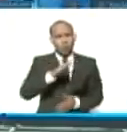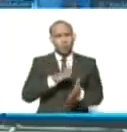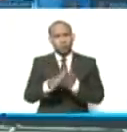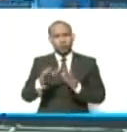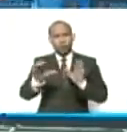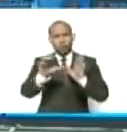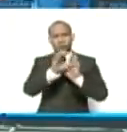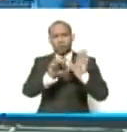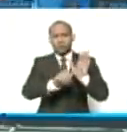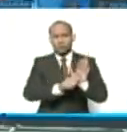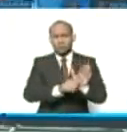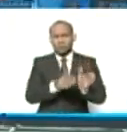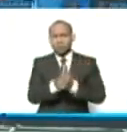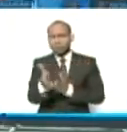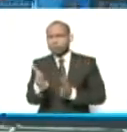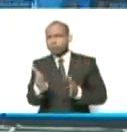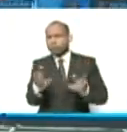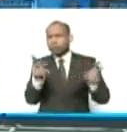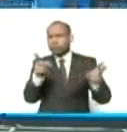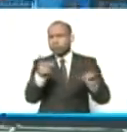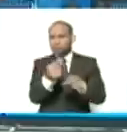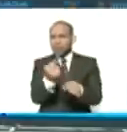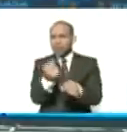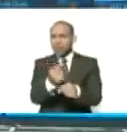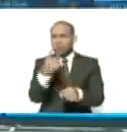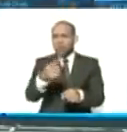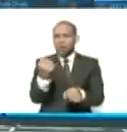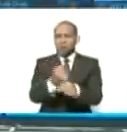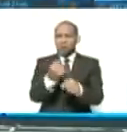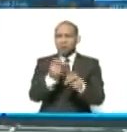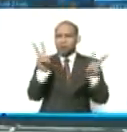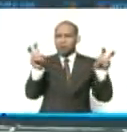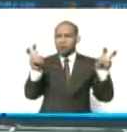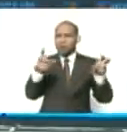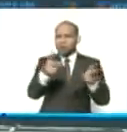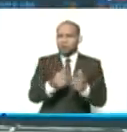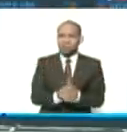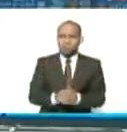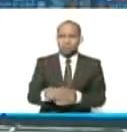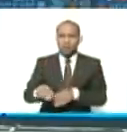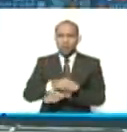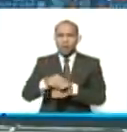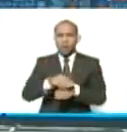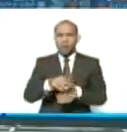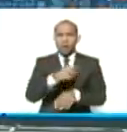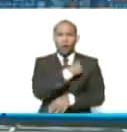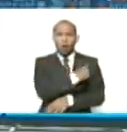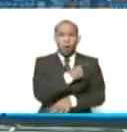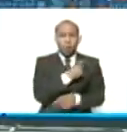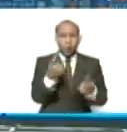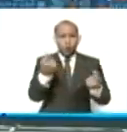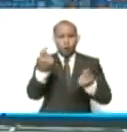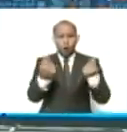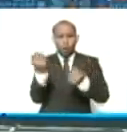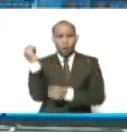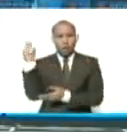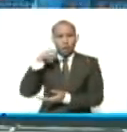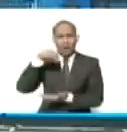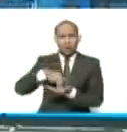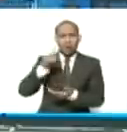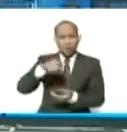obrera, trabaje el tema, compadre. Que la Comisión de Economía de la Asamblea Nacional trabaje el tema. Que